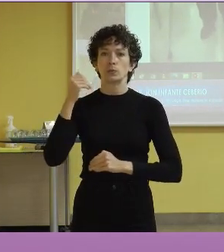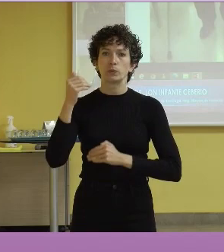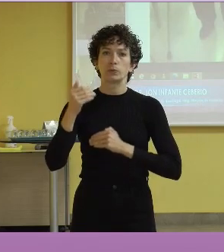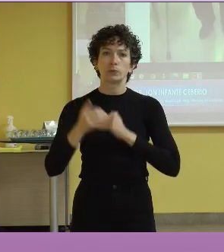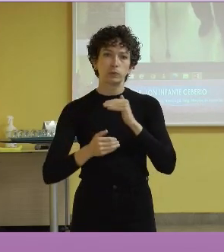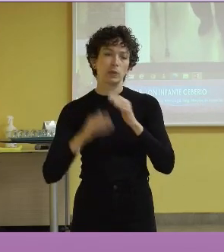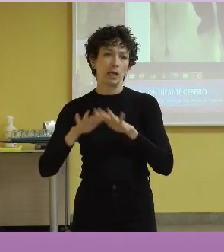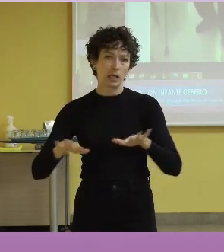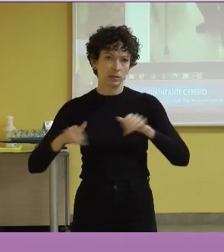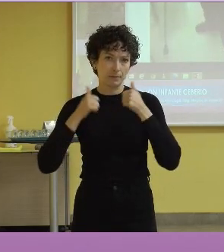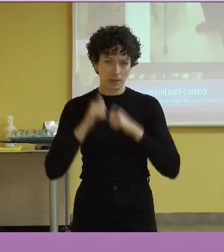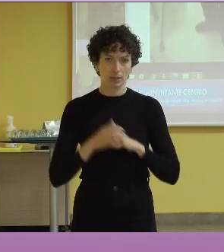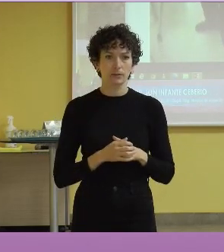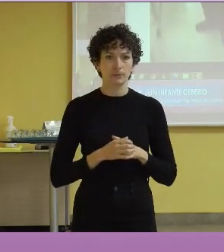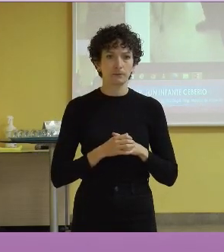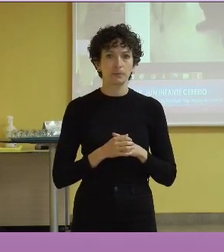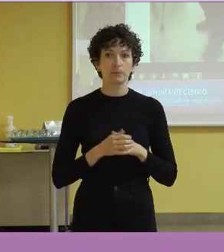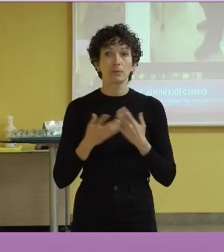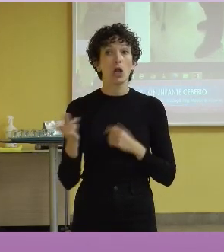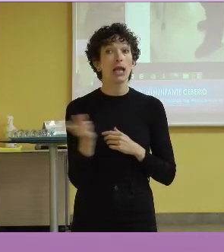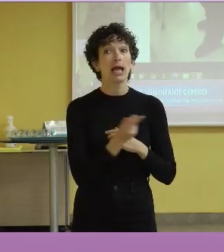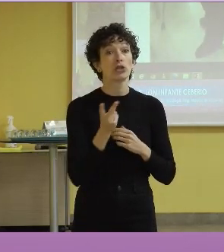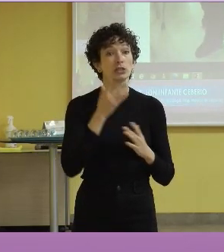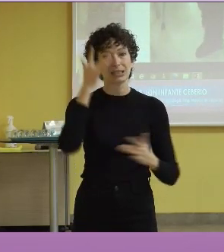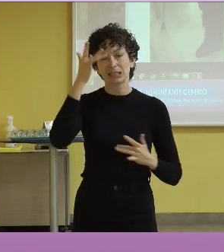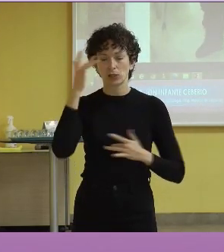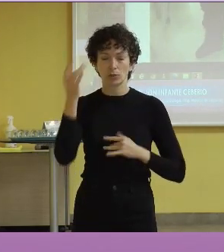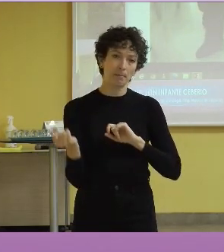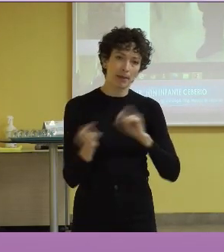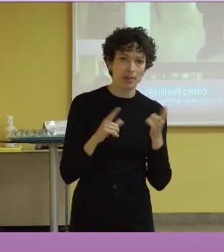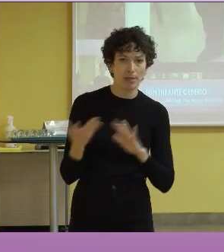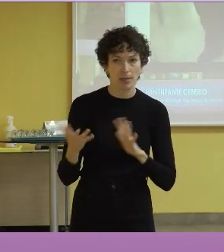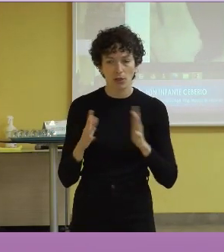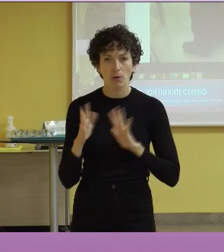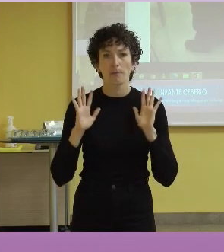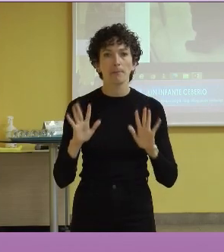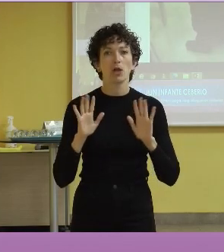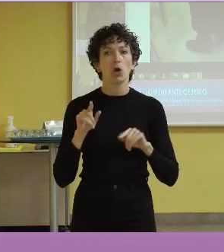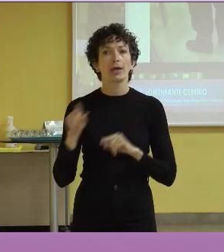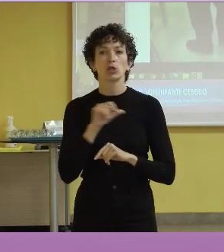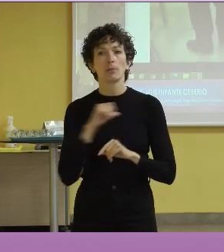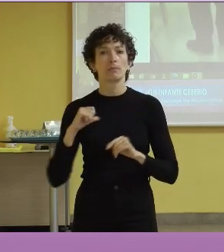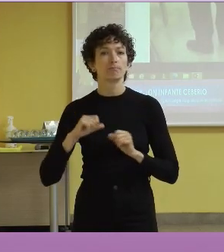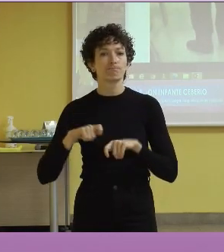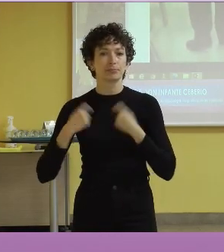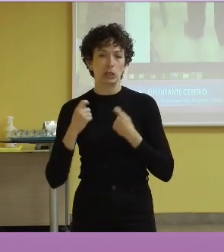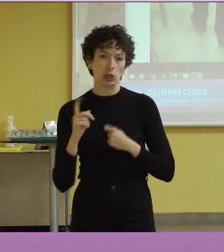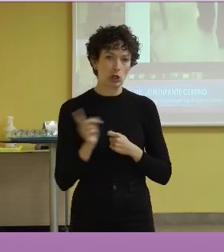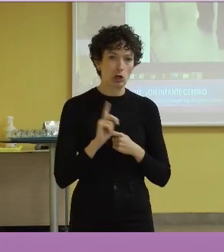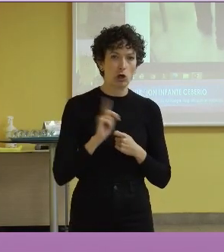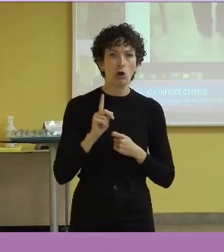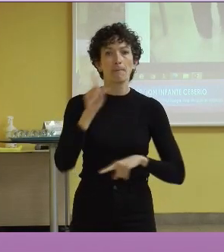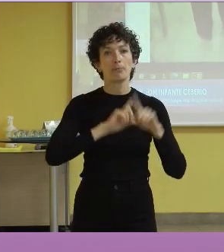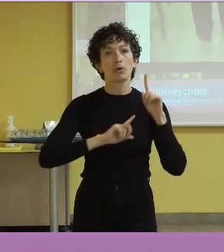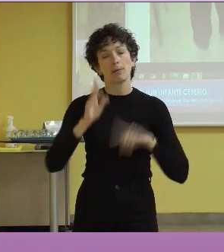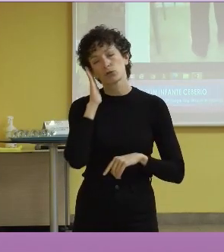Aunque clínicamente se parecen bastante. Pero bueno, estos no suelen tener disautonomía, no suelen tener trastorno del sueño REM